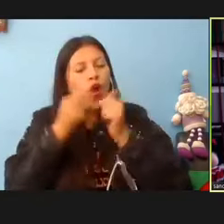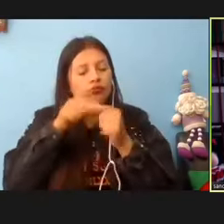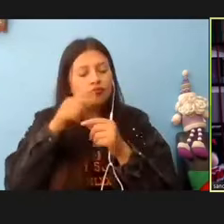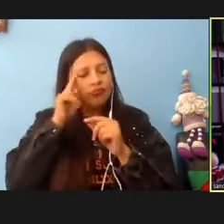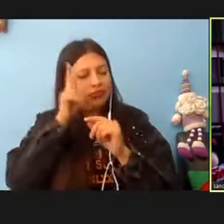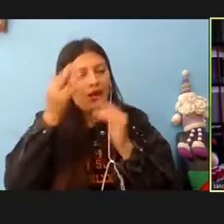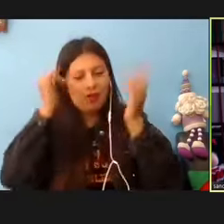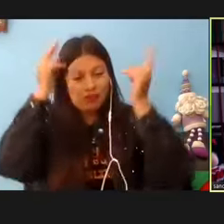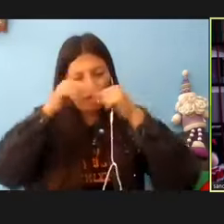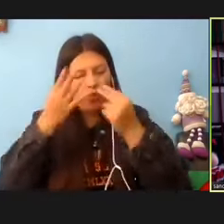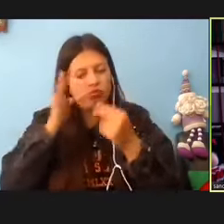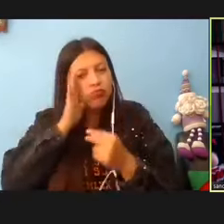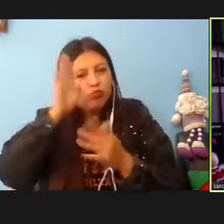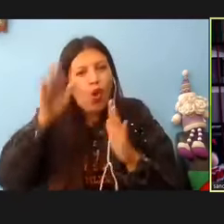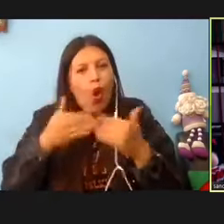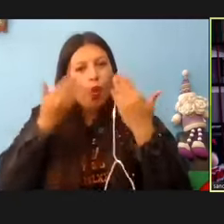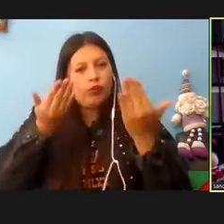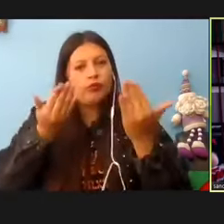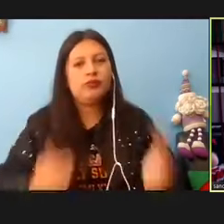este encuentro.